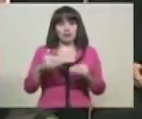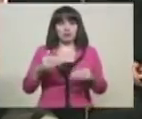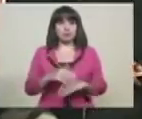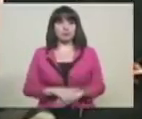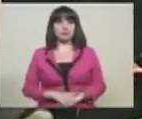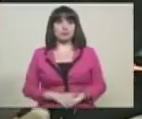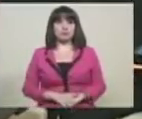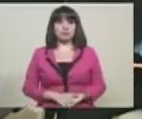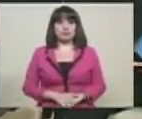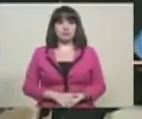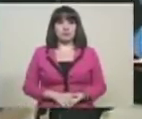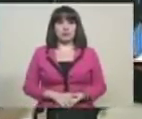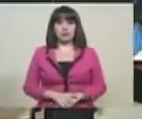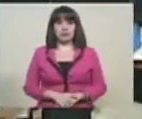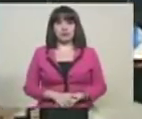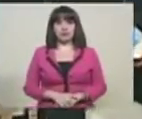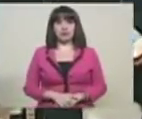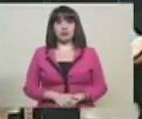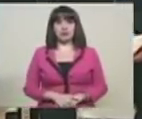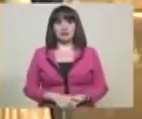trabajadores?